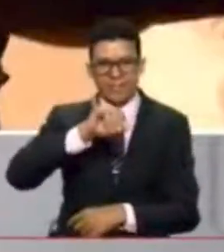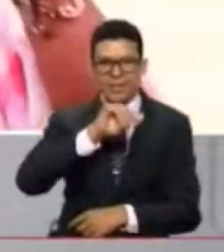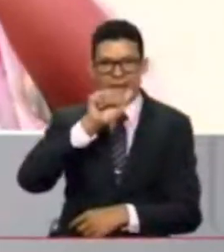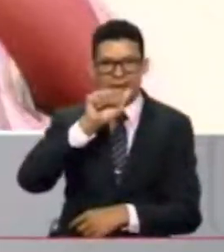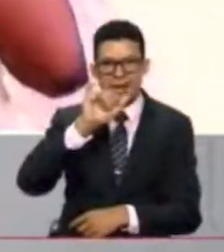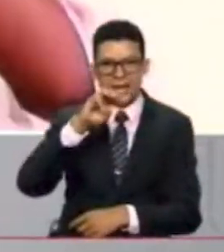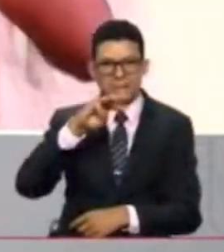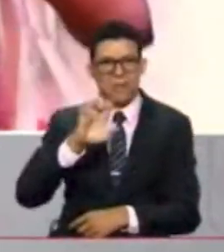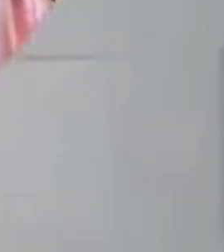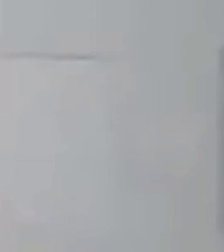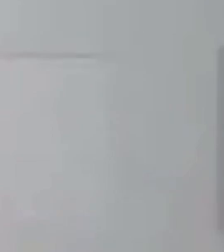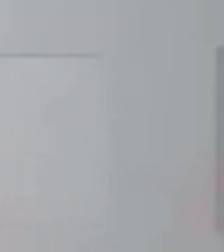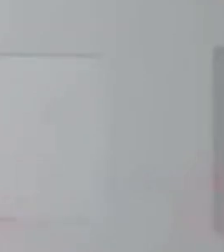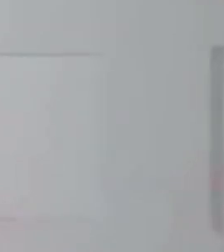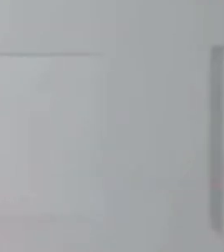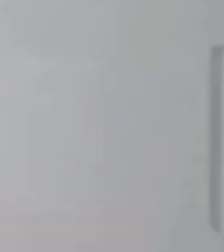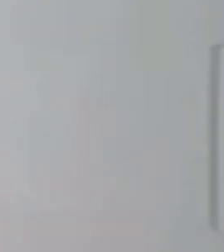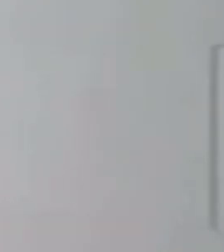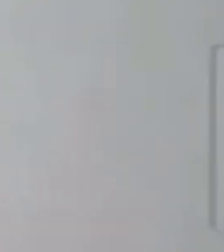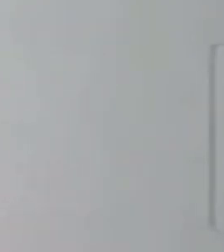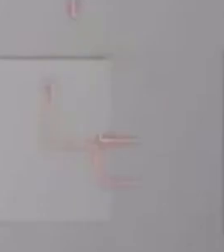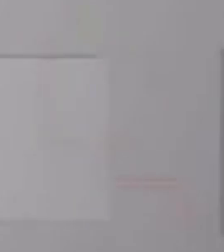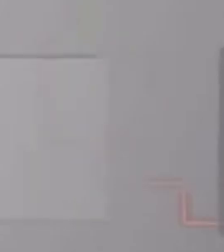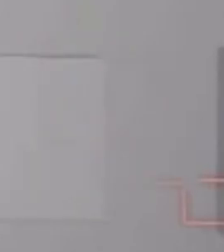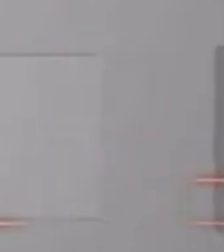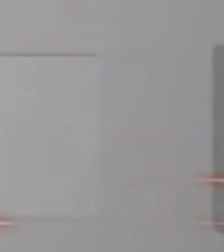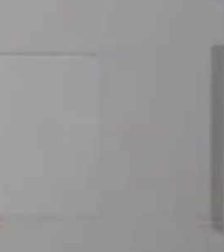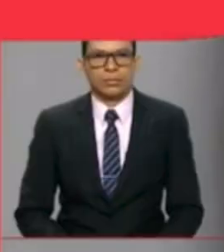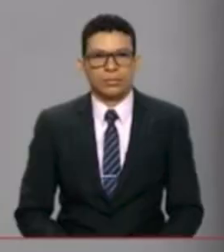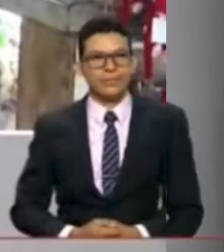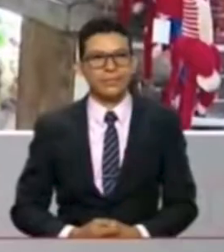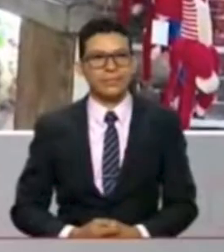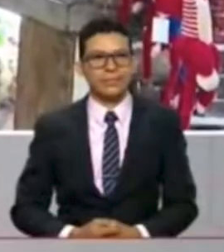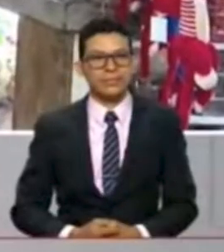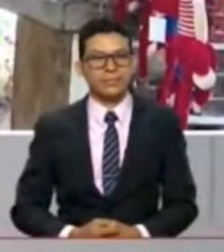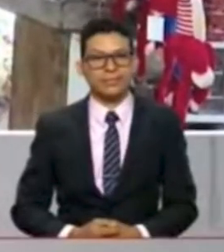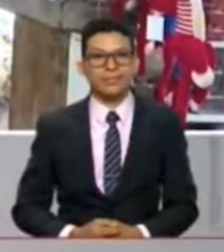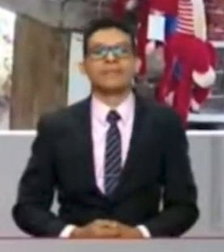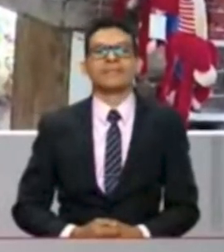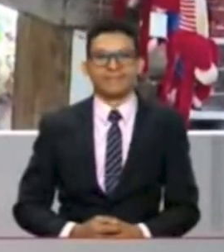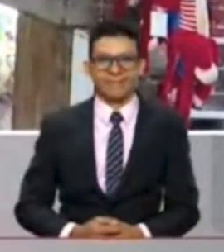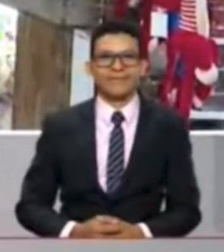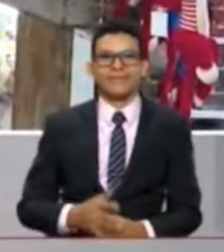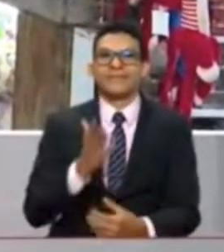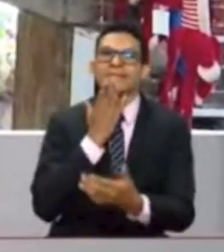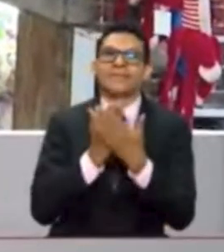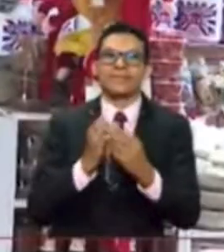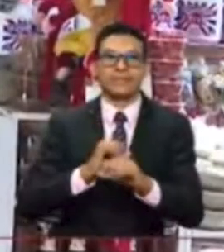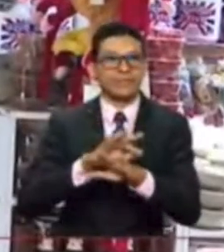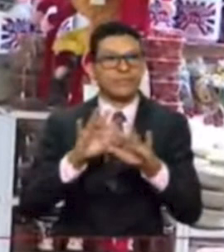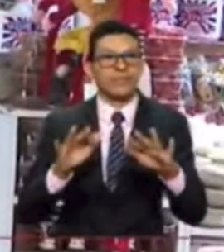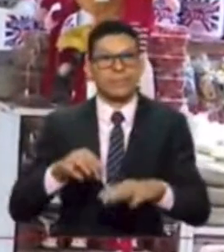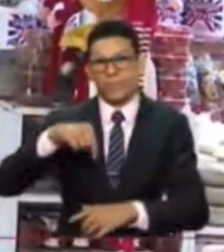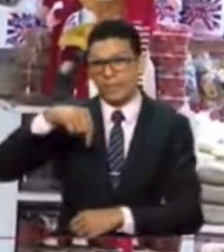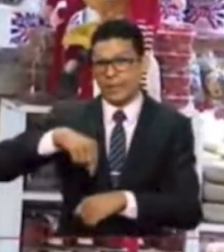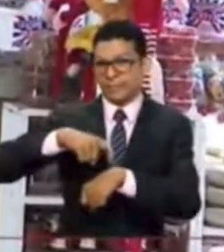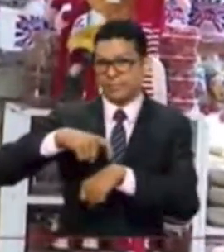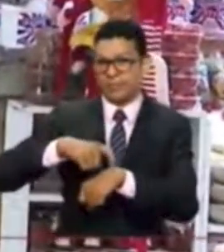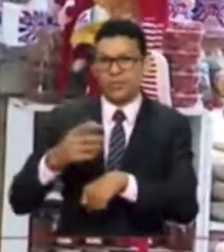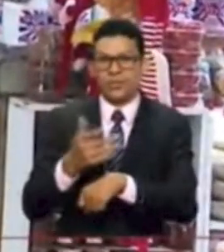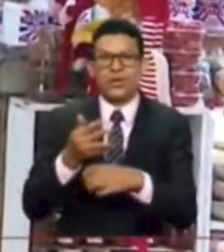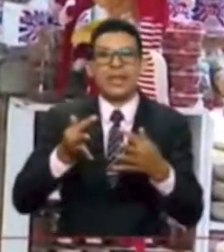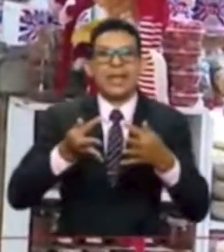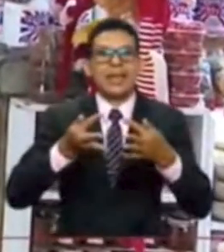buenos días. ¿Cuántos turistas espera que lleguen a la ciudad para disfrutar del festival? Gigi, Paula, buenos días. Pues mire, a esta hora yo me encuentro